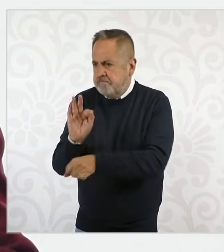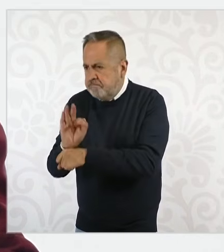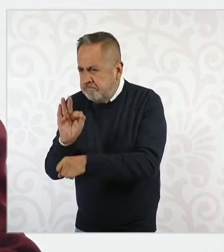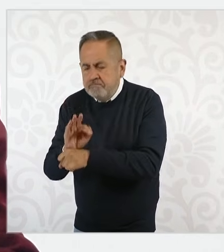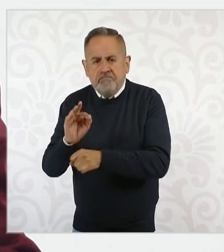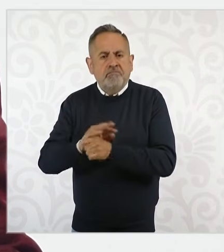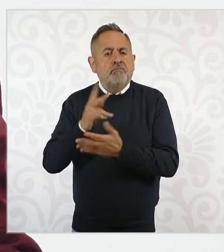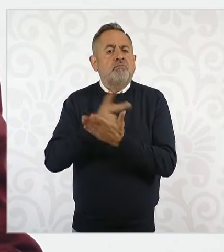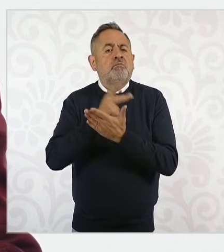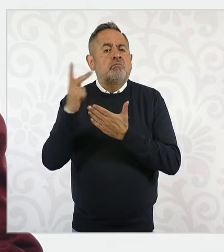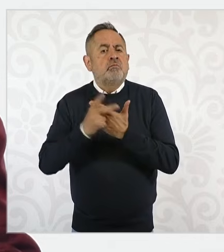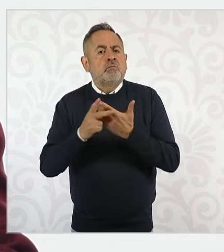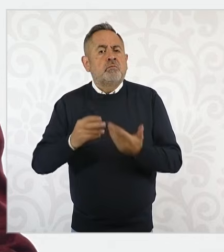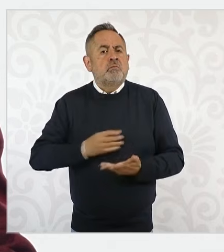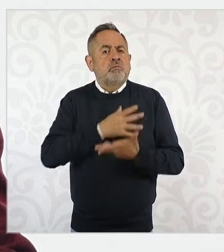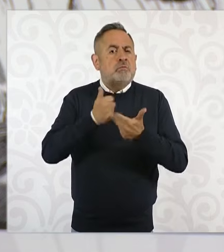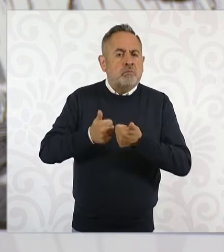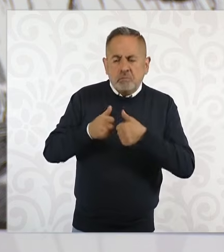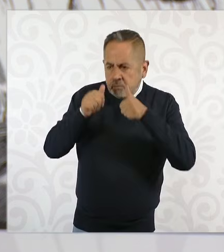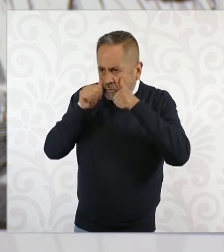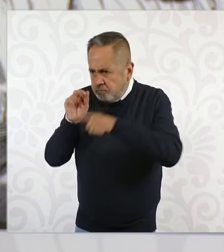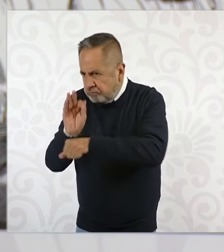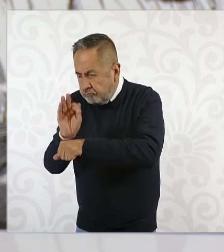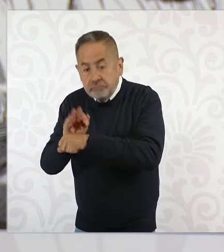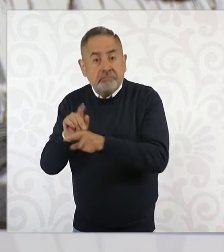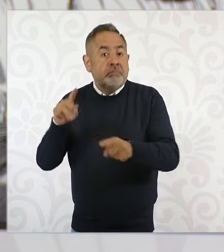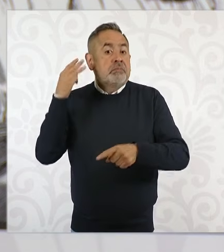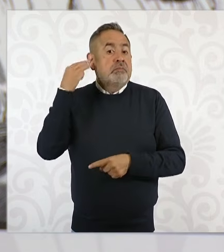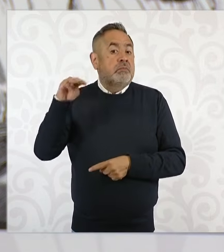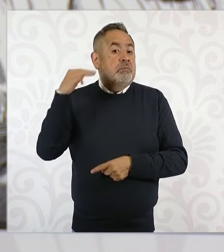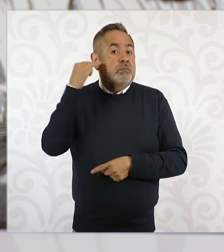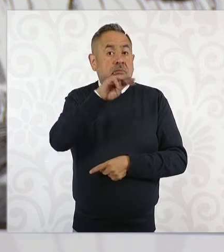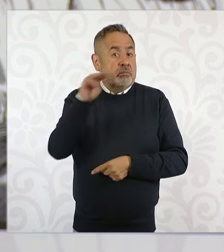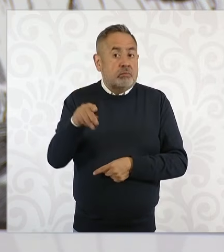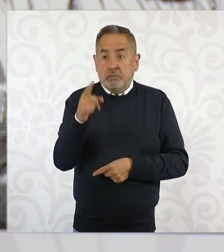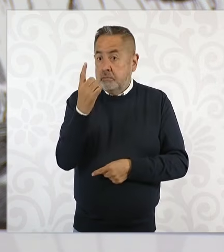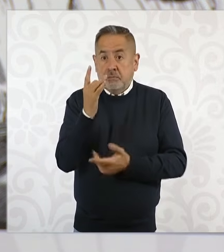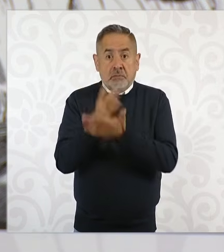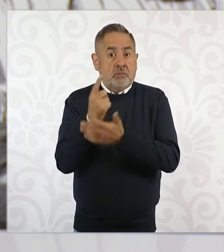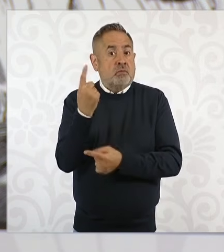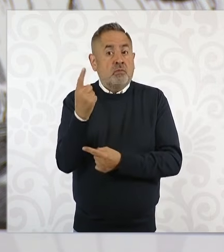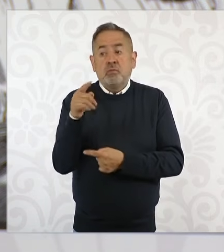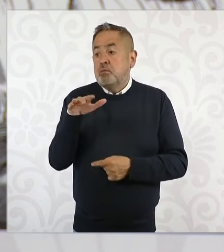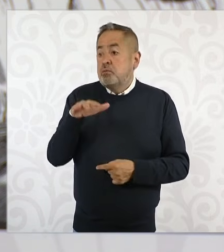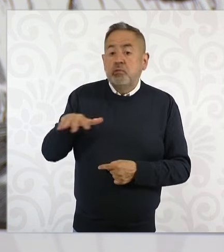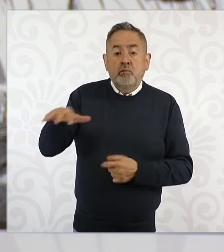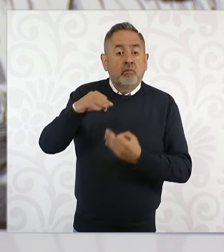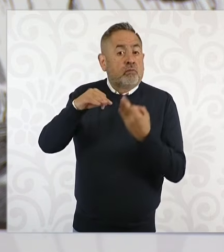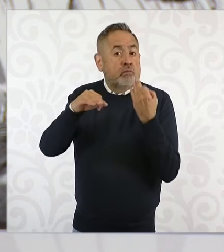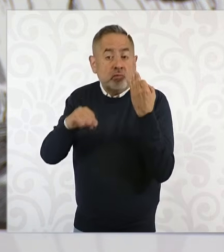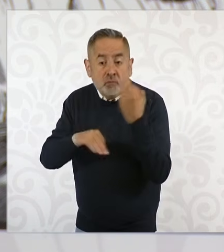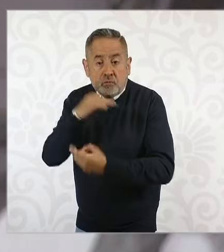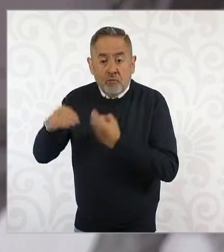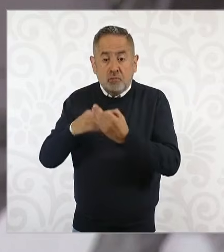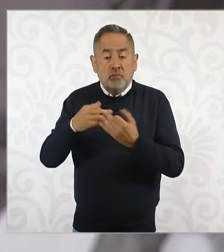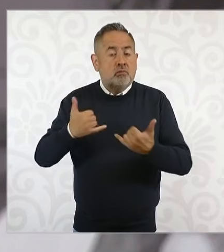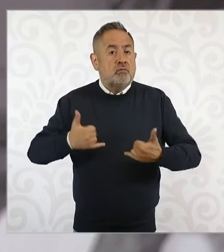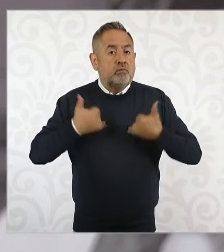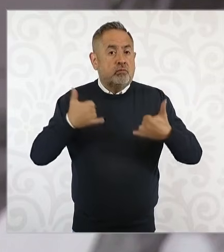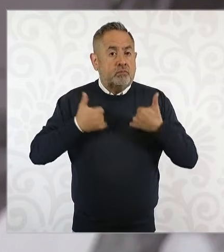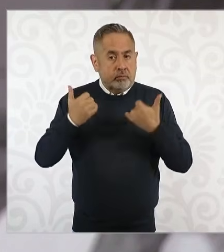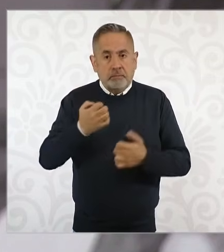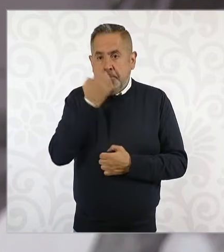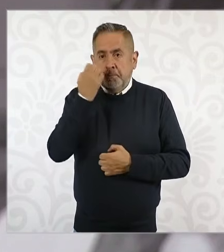bienestar. Michoacán es el único estado de la República hoy que tiene becados a todos los estudiantes que van a escuela